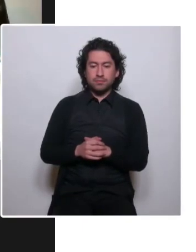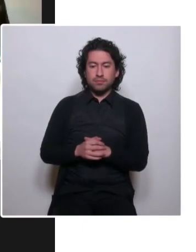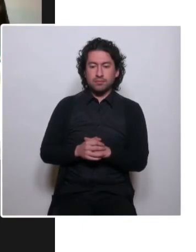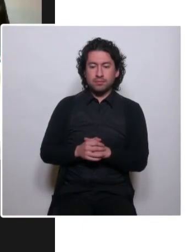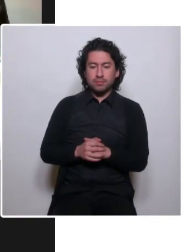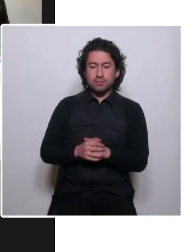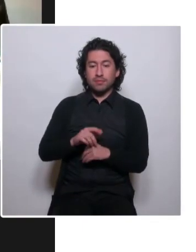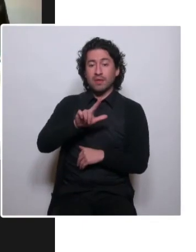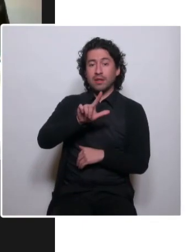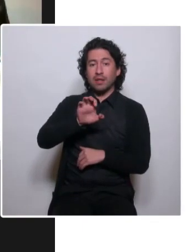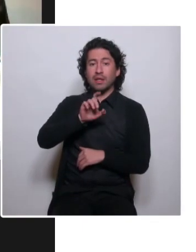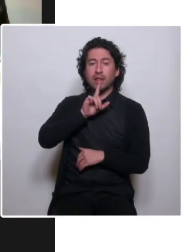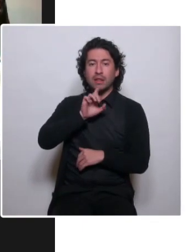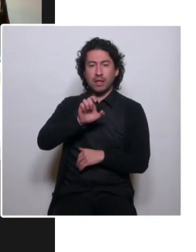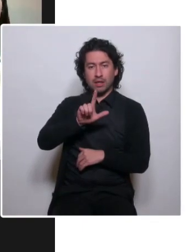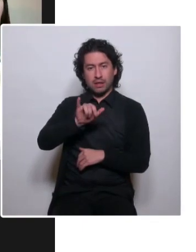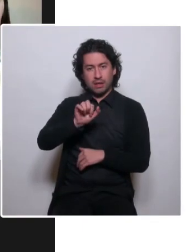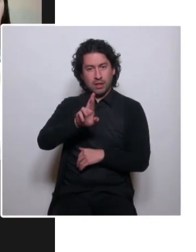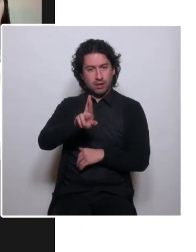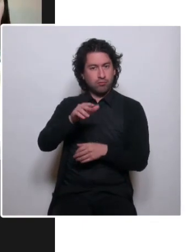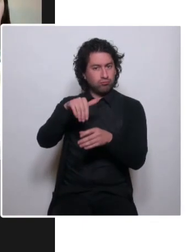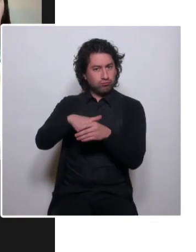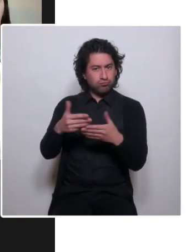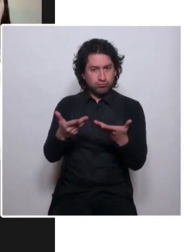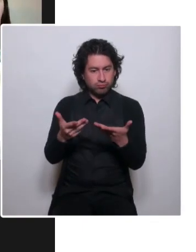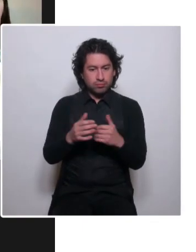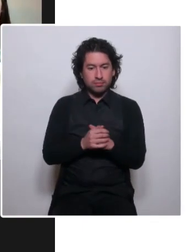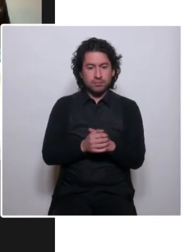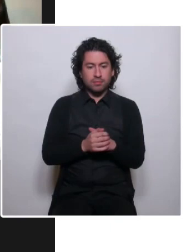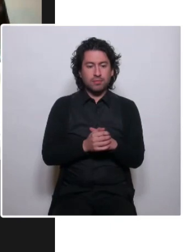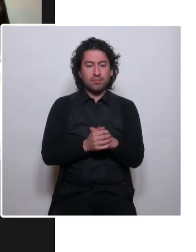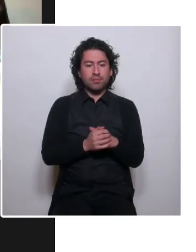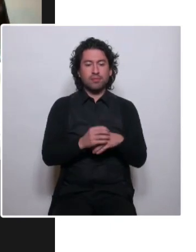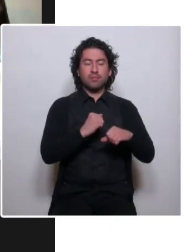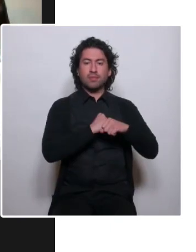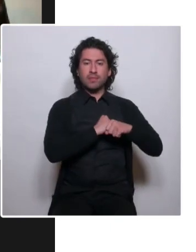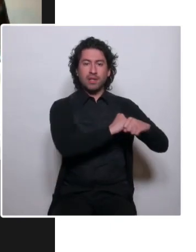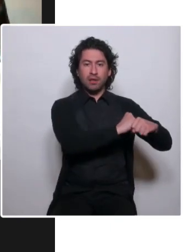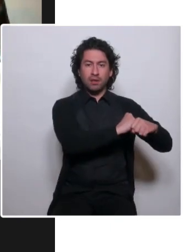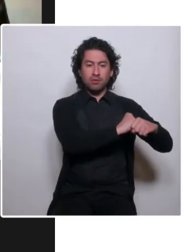Convencional Margarita Letelier, ¿cómo vota? En contra, señor